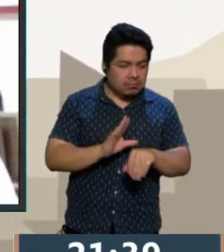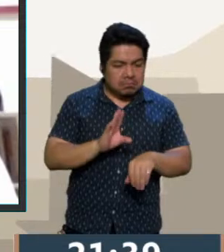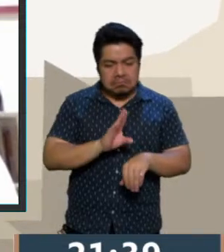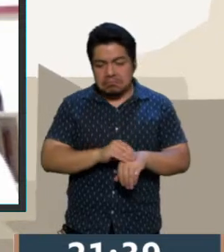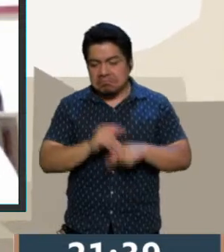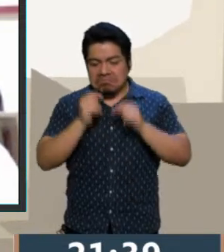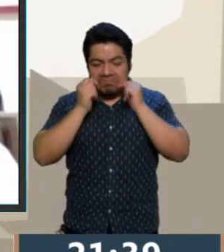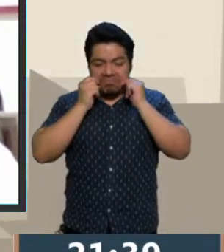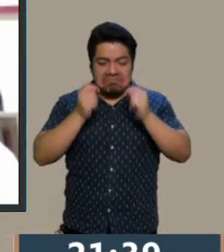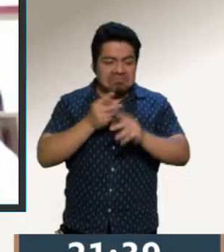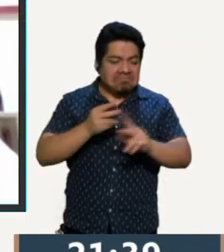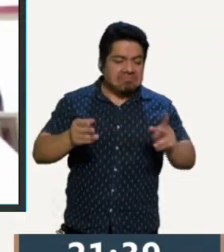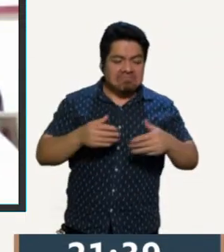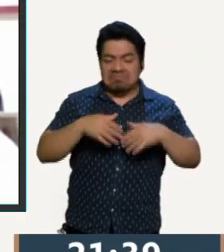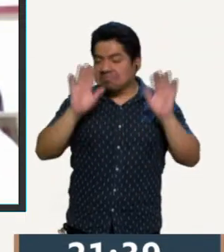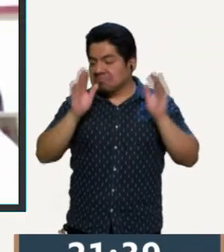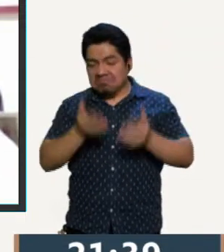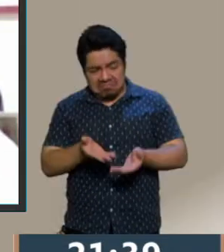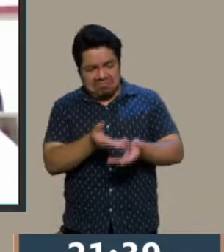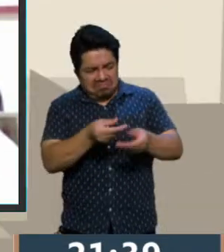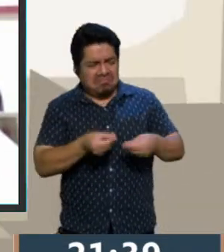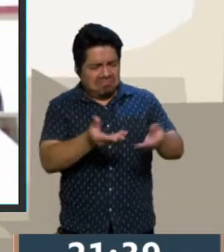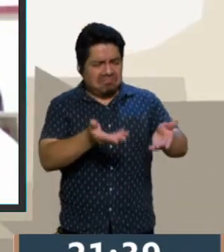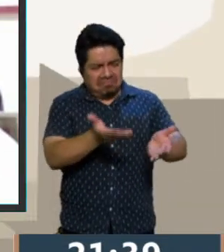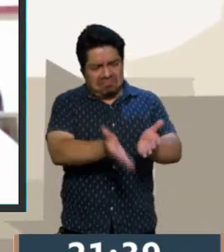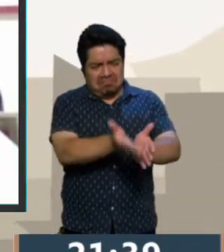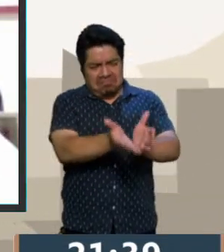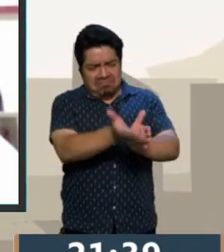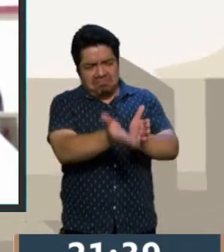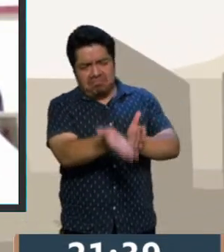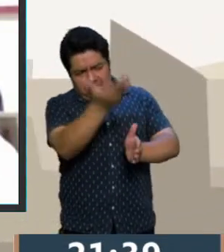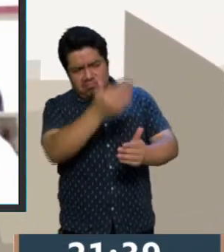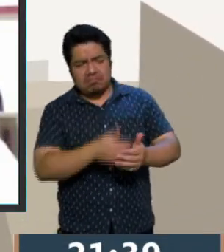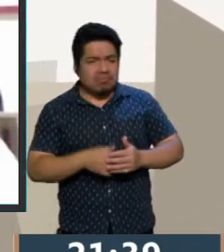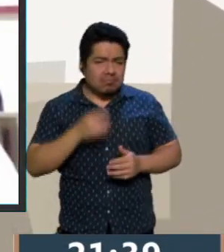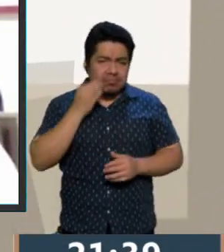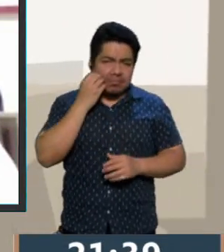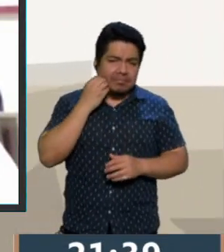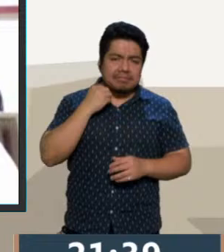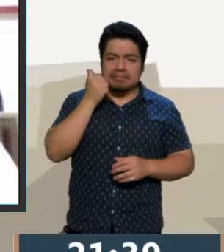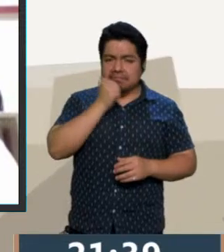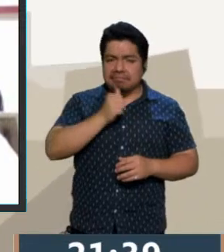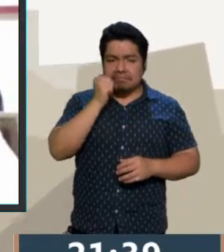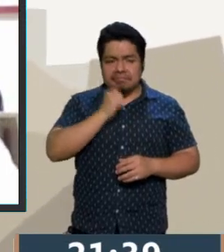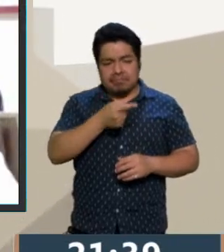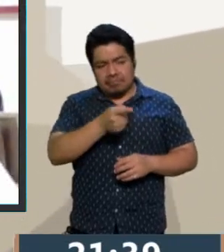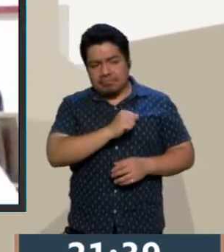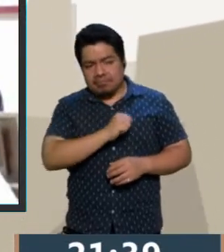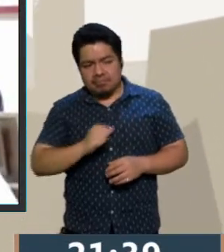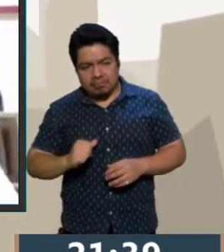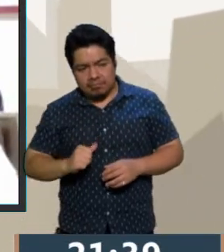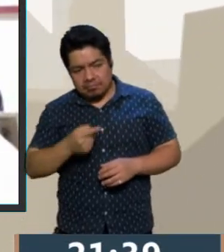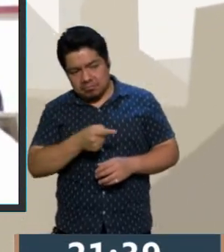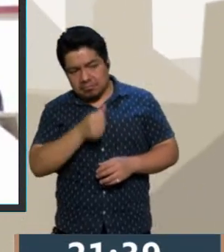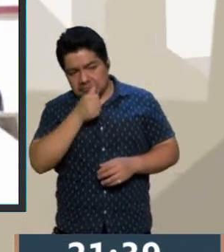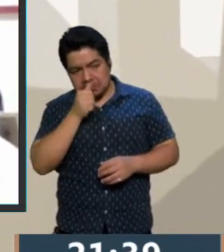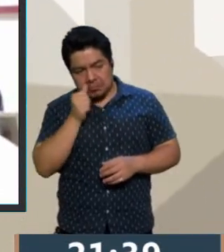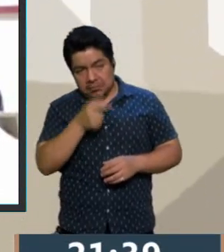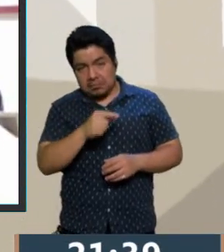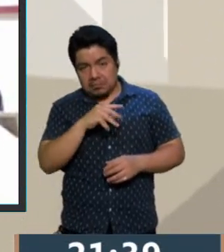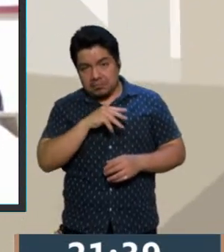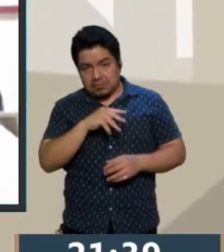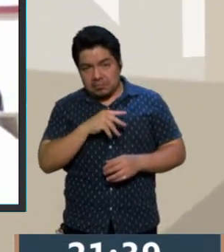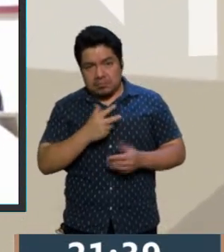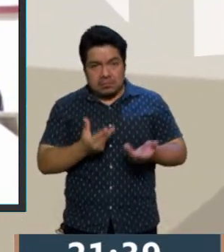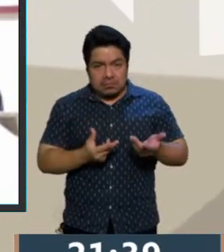por el equilibrio hídrico ambiental de nuestra ciudad, que se da permanentemente en la alcaldía, pues estaba ahí presente. Y de